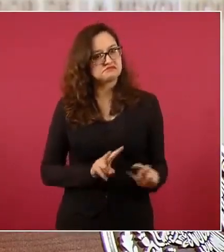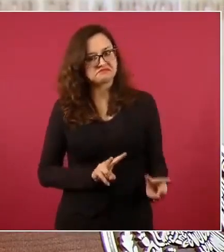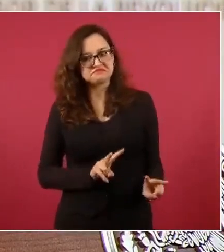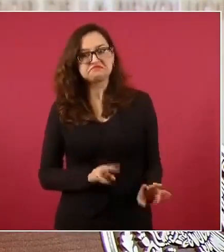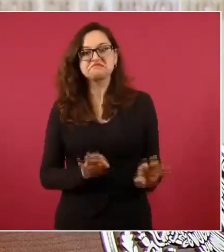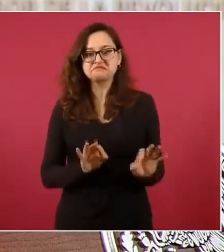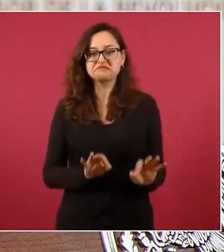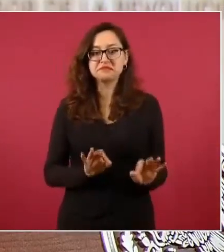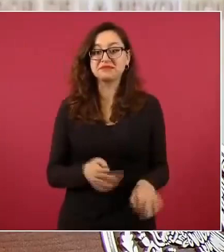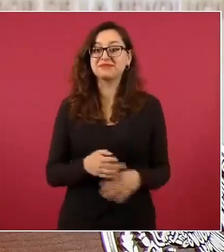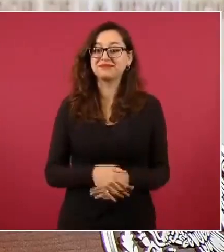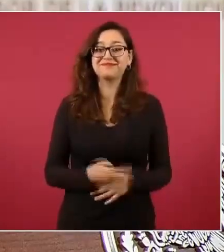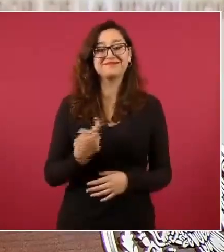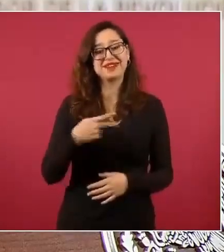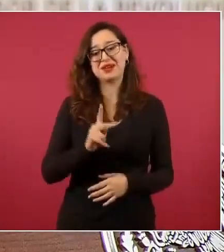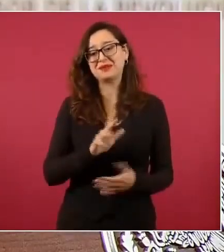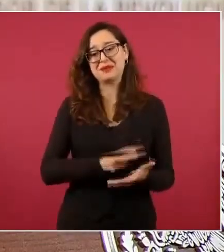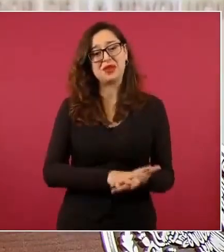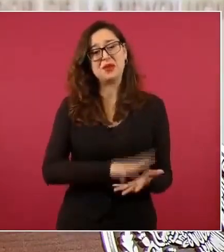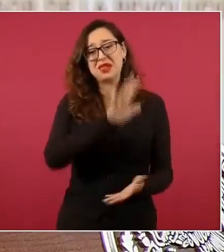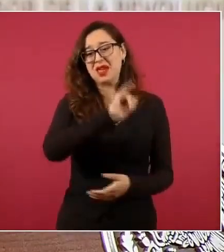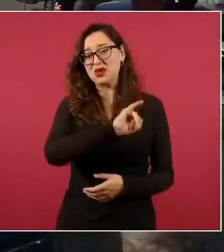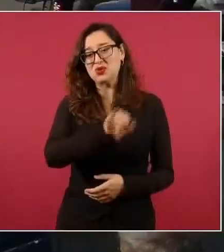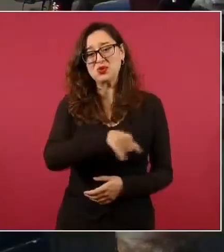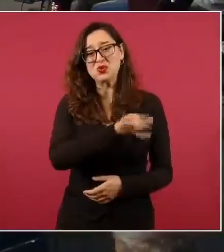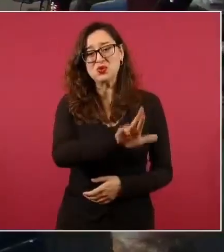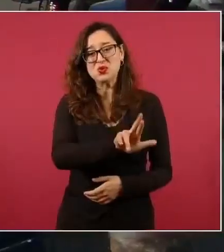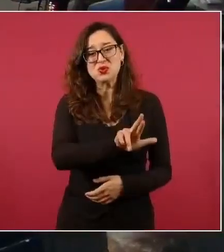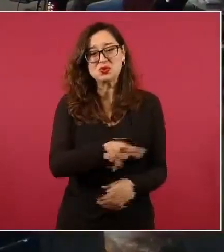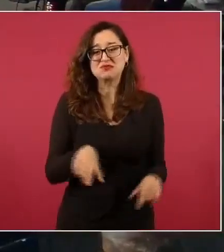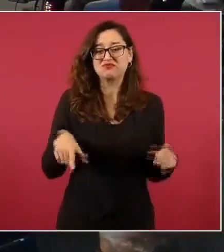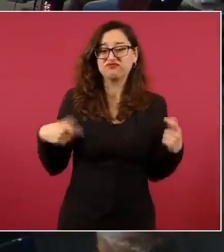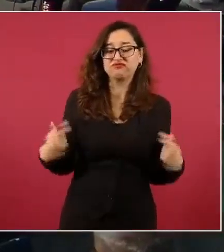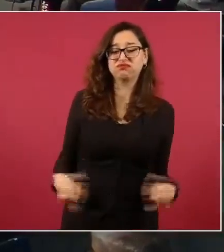pero lo que predomina son los juniors,